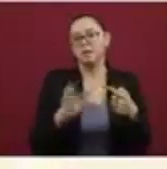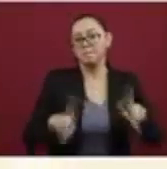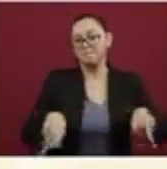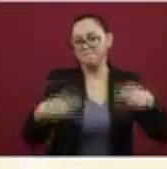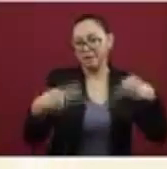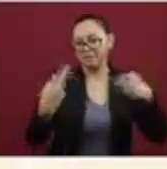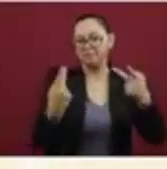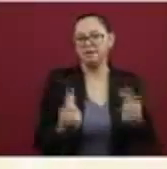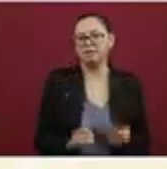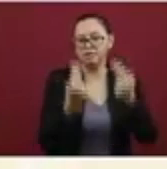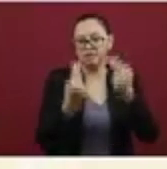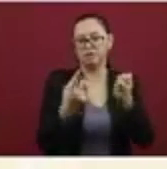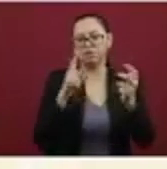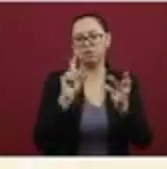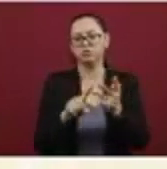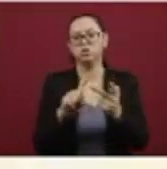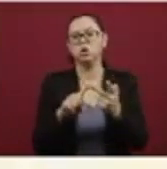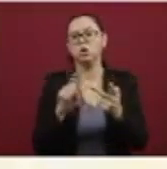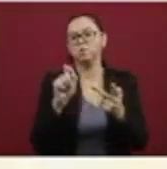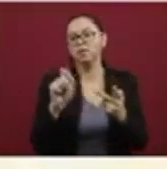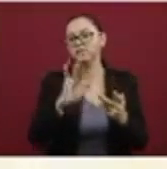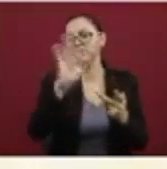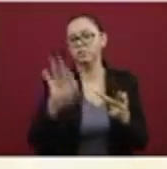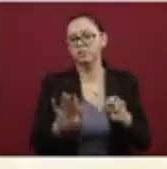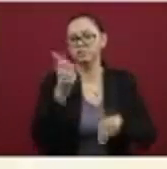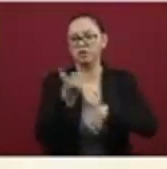cuestiones administrativas,